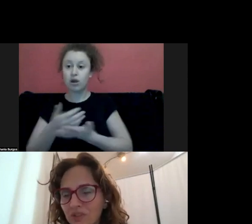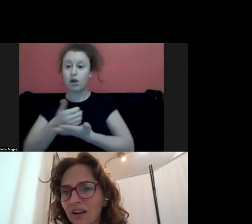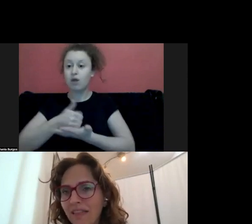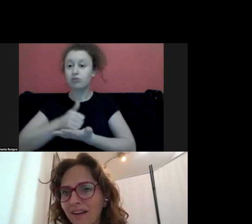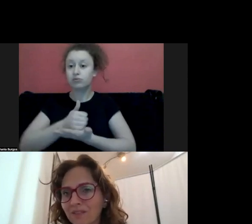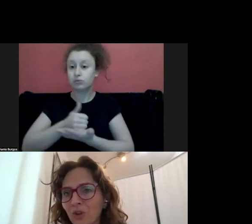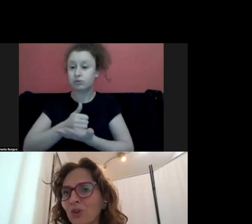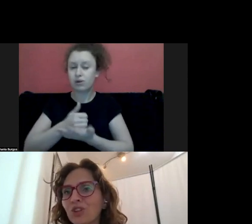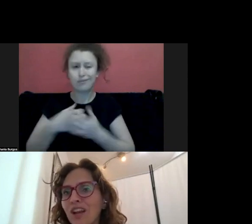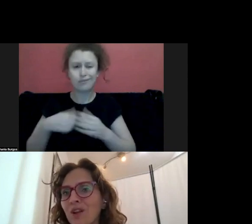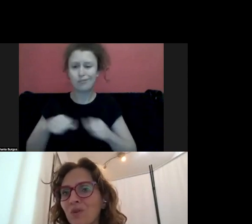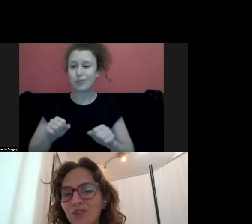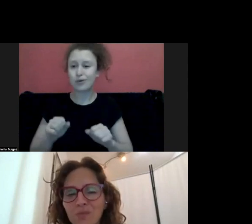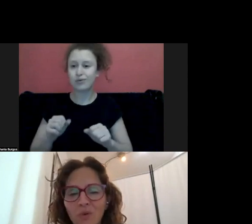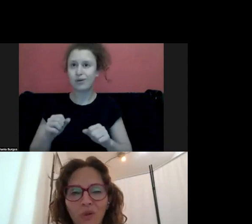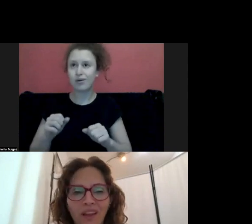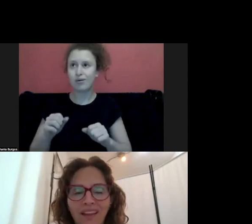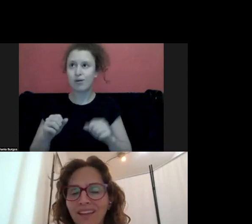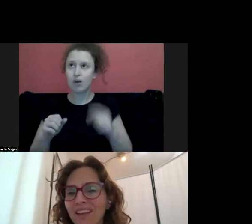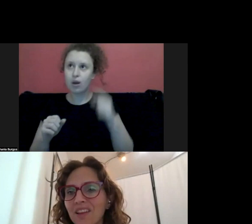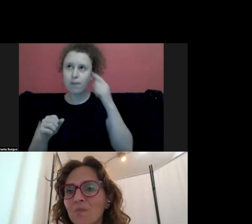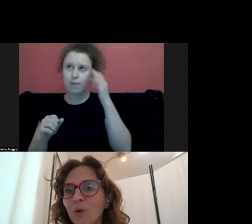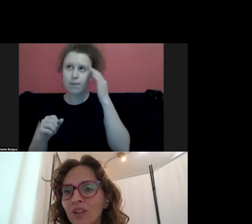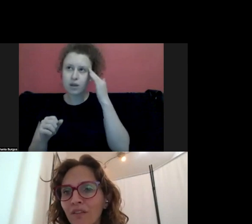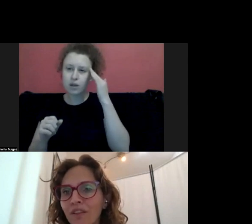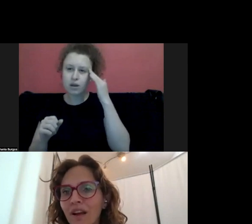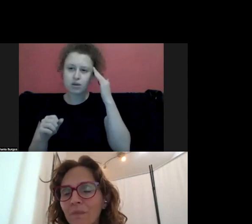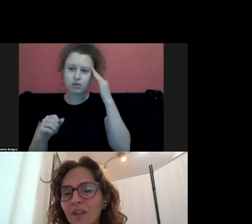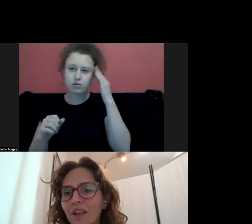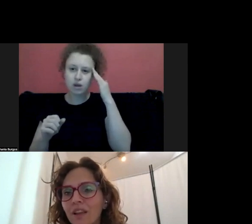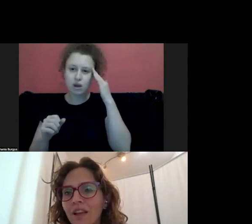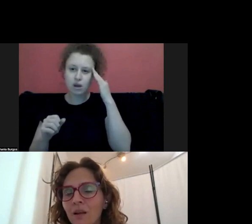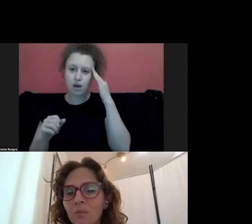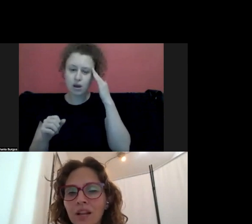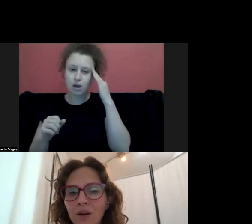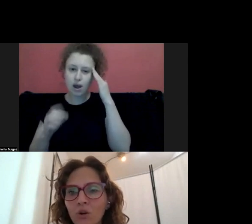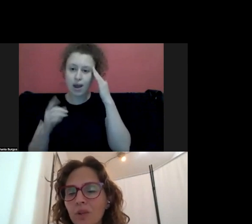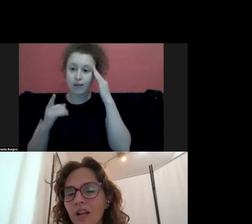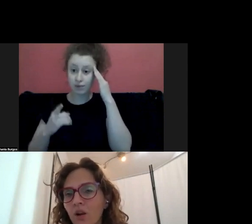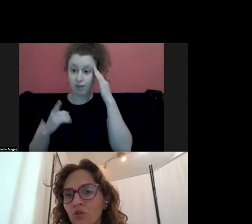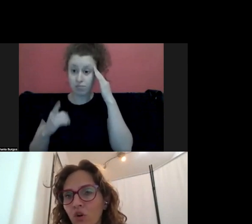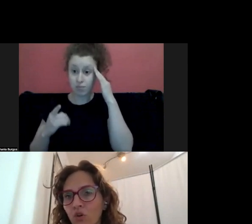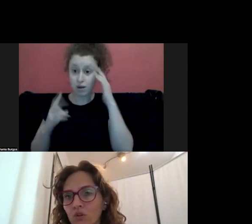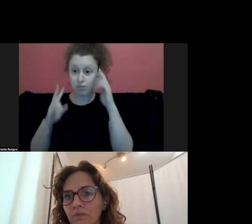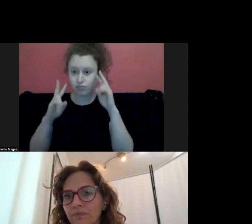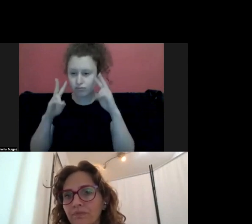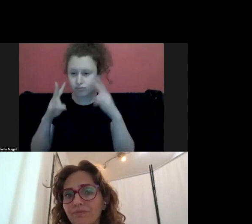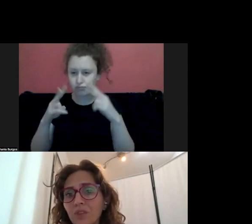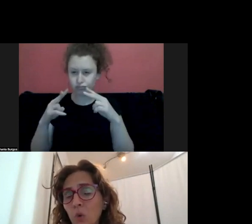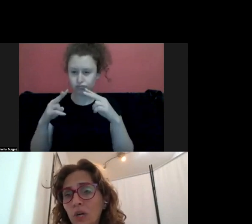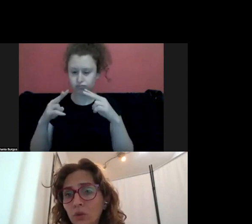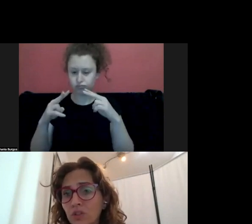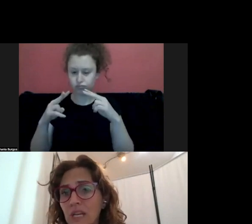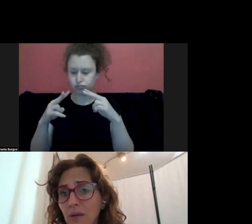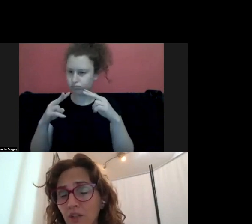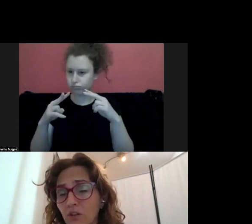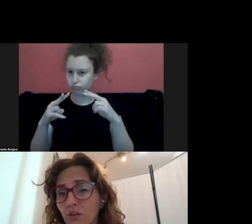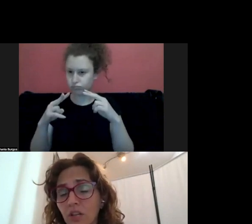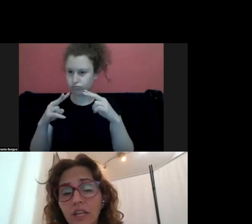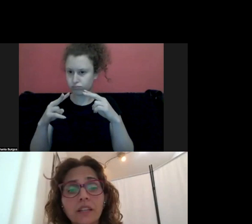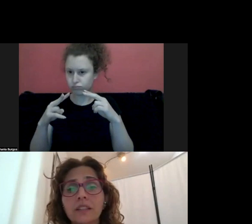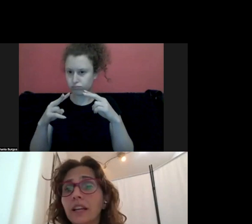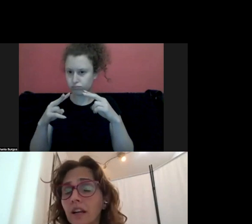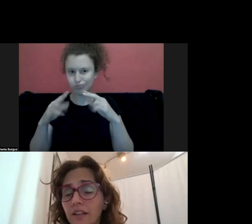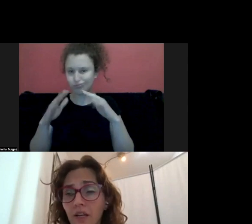no pasa nada, no tiene ningún tipo de importancia el mirar o no mirar a los ojos. Cuando sea